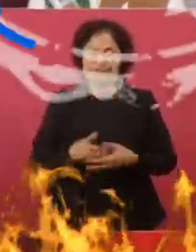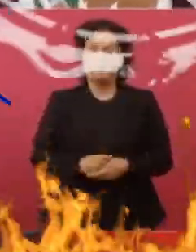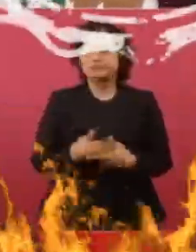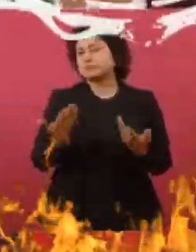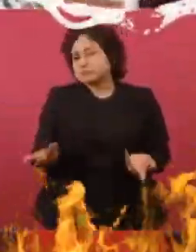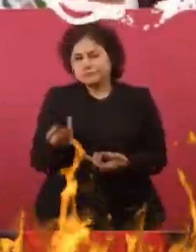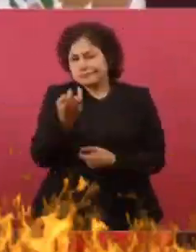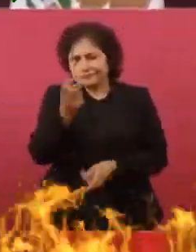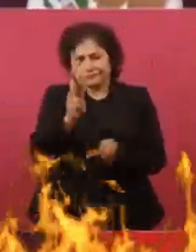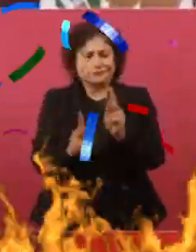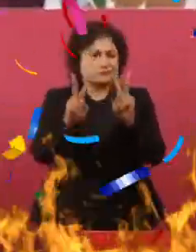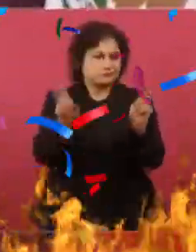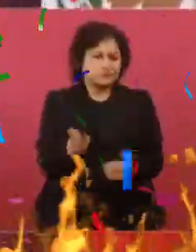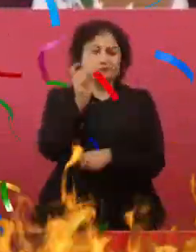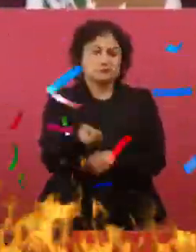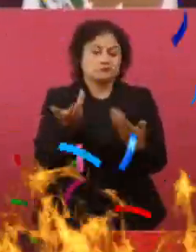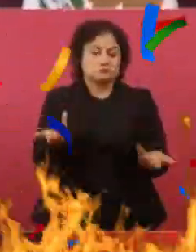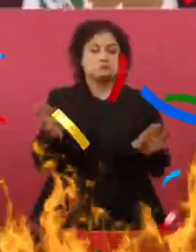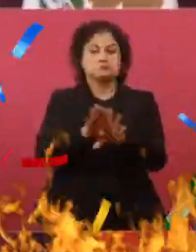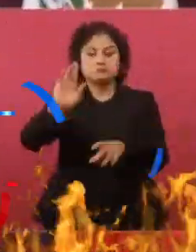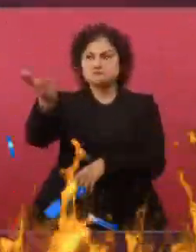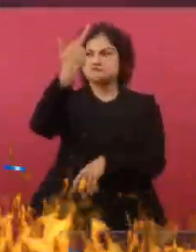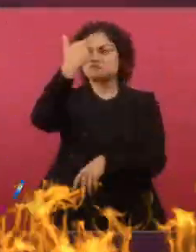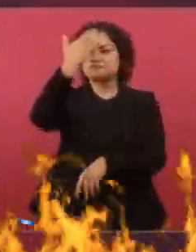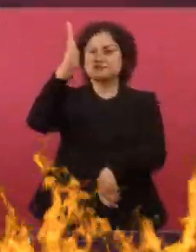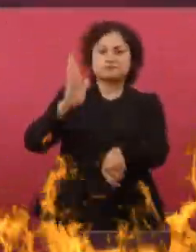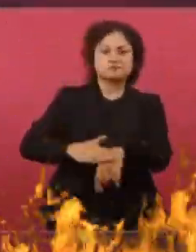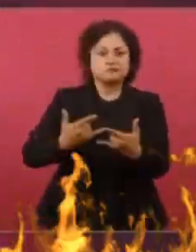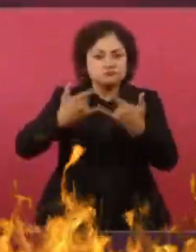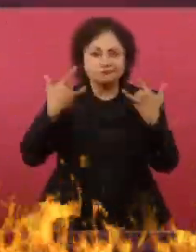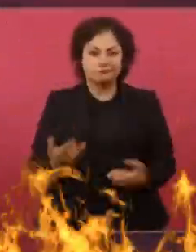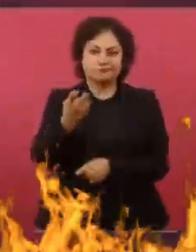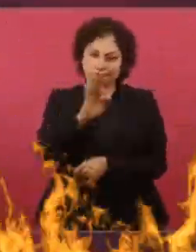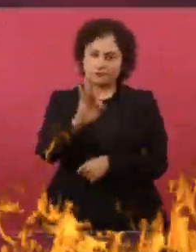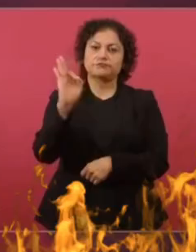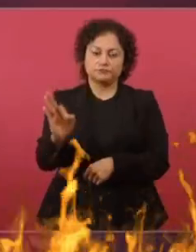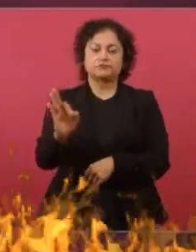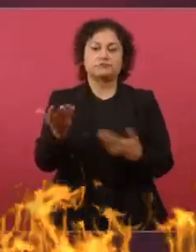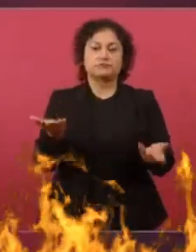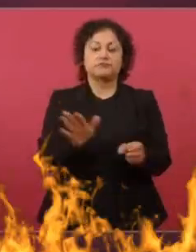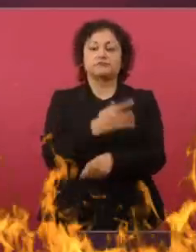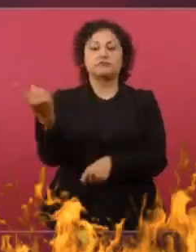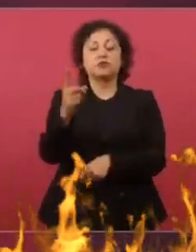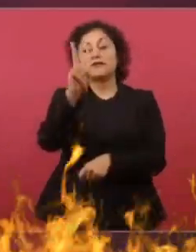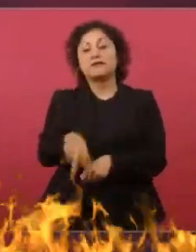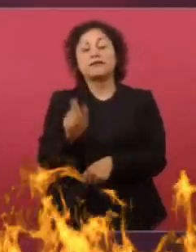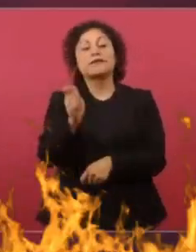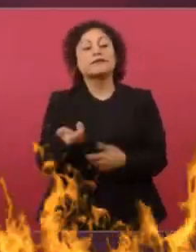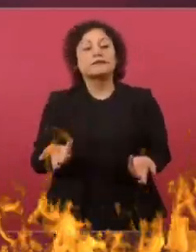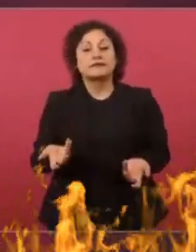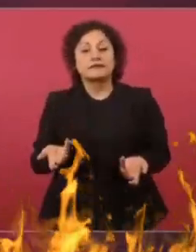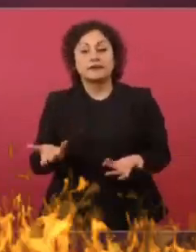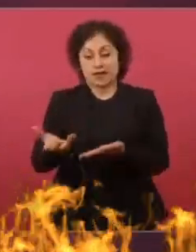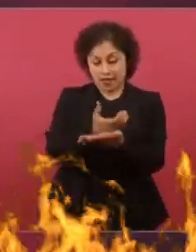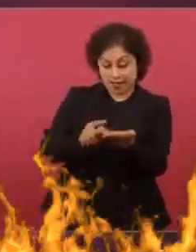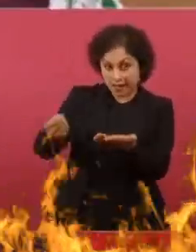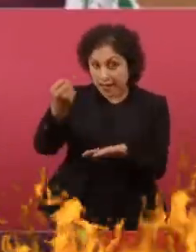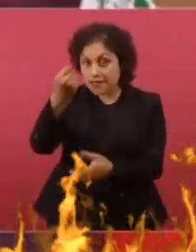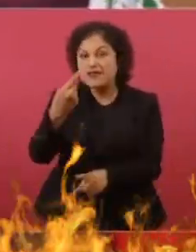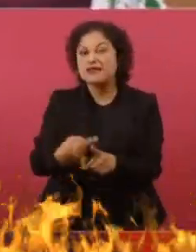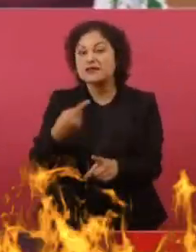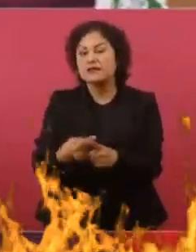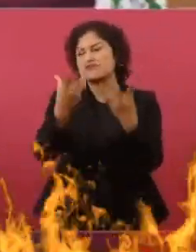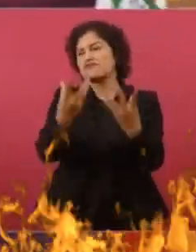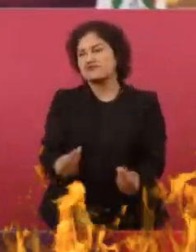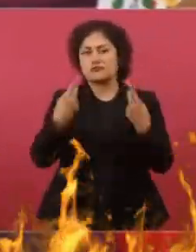pues tenemos que recordar, ¿no?, esa fecha, porque también es el triunfo de